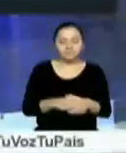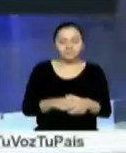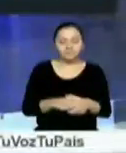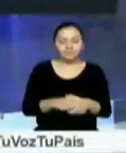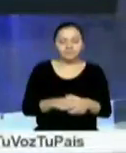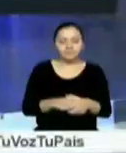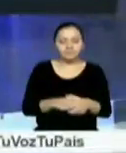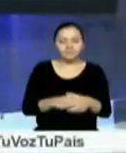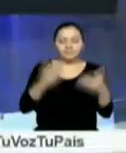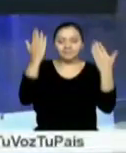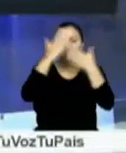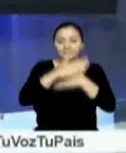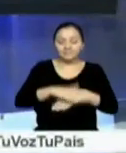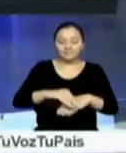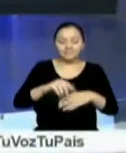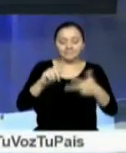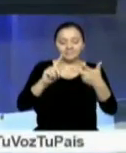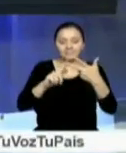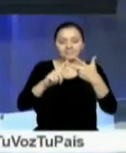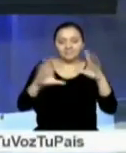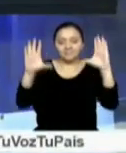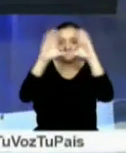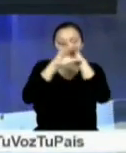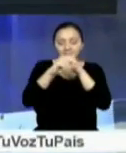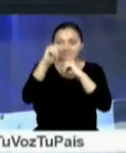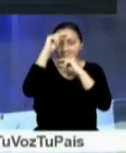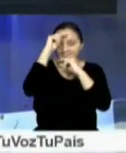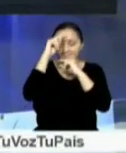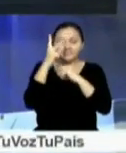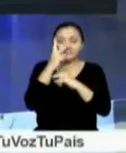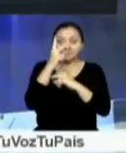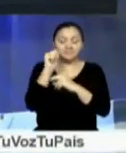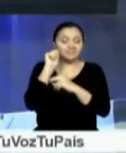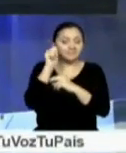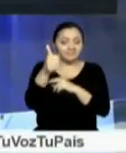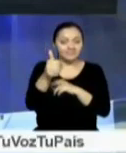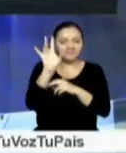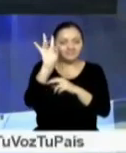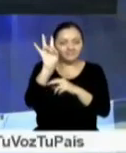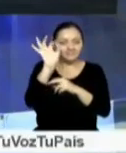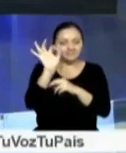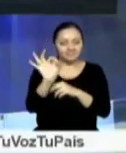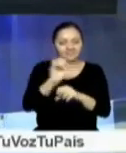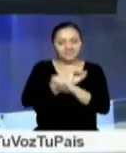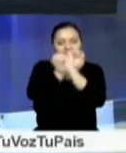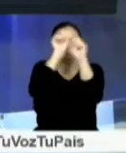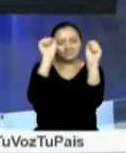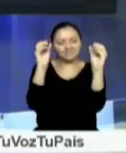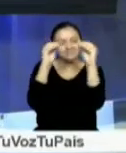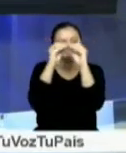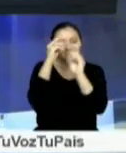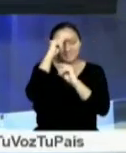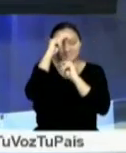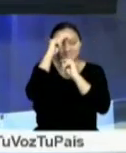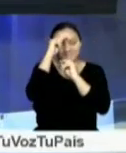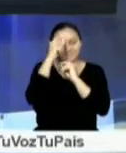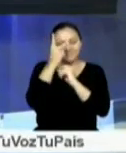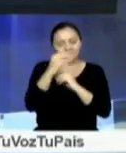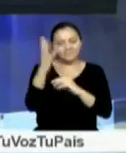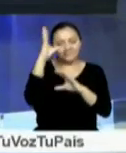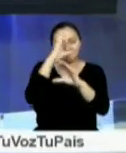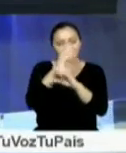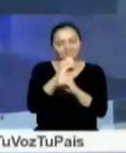de esta manera concluimos la tercera entrega de noticias conmigo nos veremos el día de mañana a las 7 en punto con más información muy